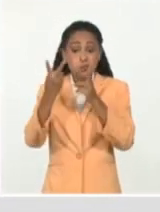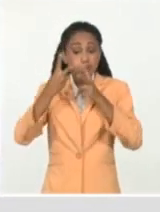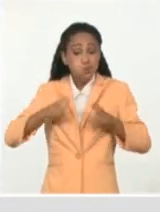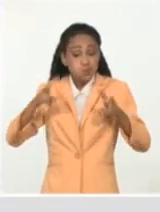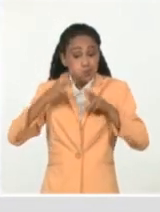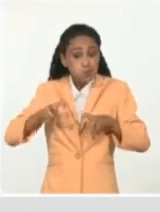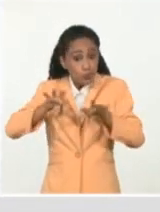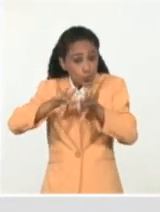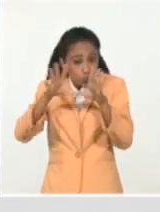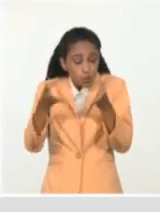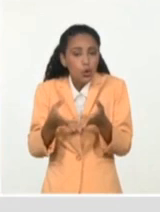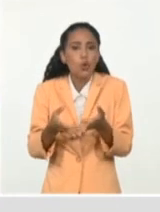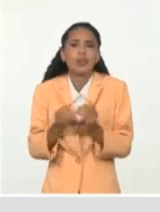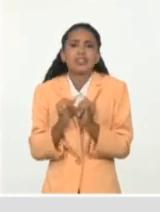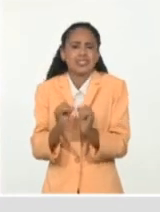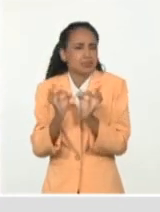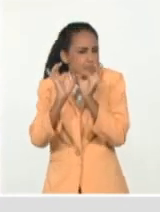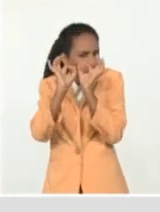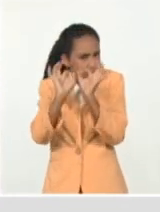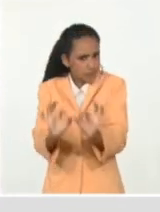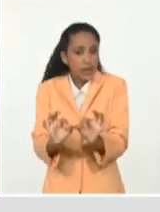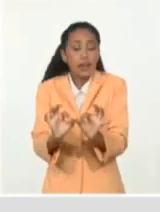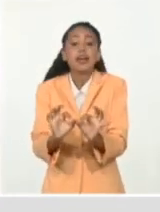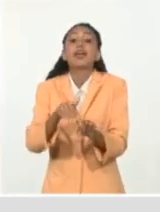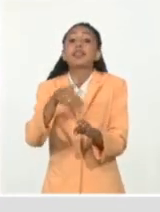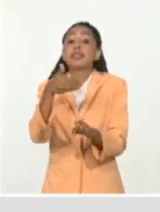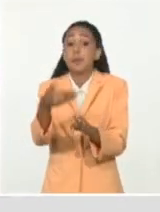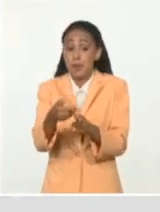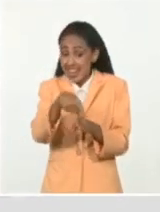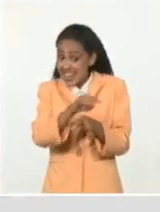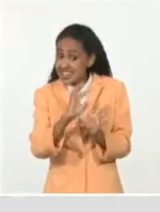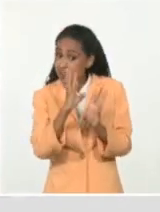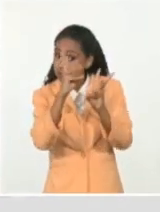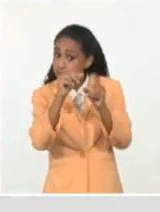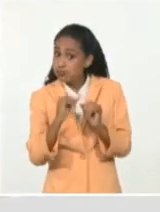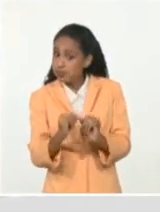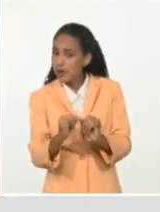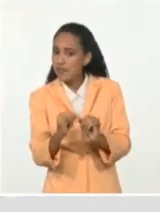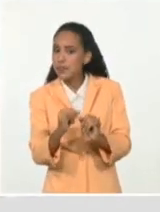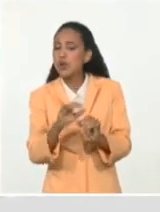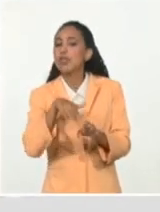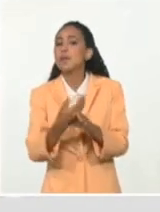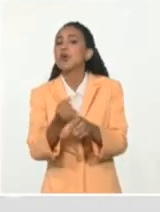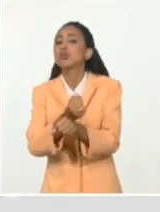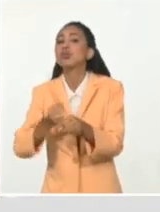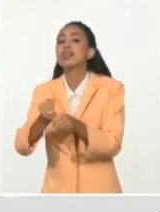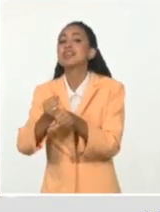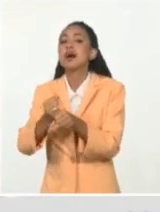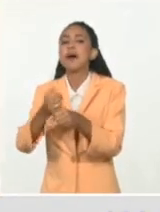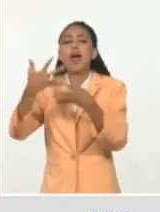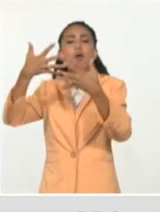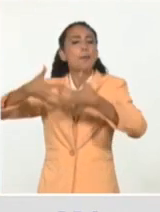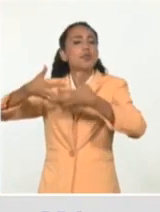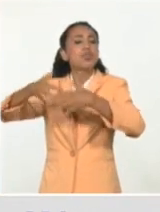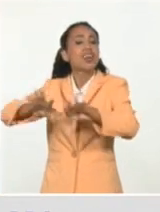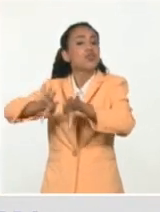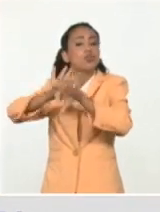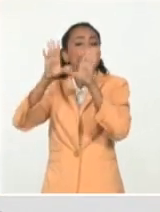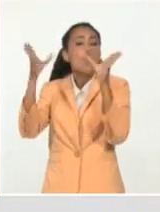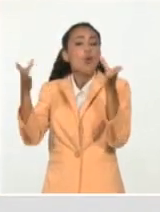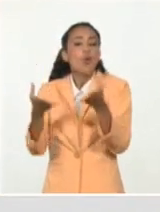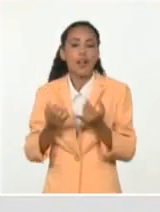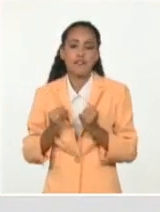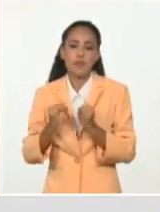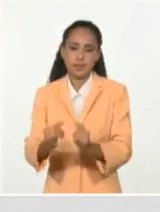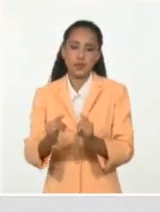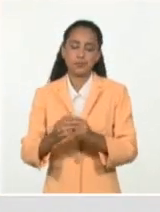precisos y sean exactos, y después son los que se utilizan para el procesamiento final de toda la información del estudio. Solo una dosis